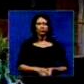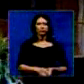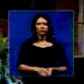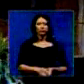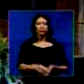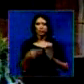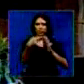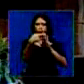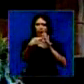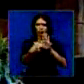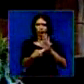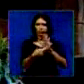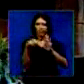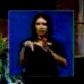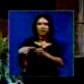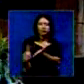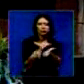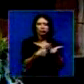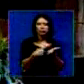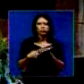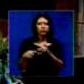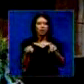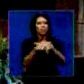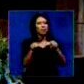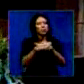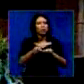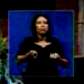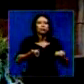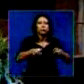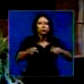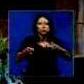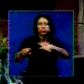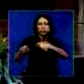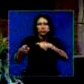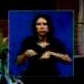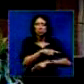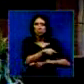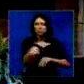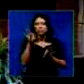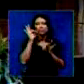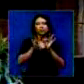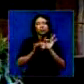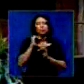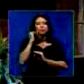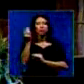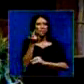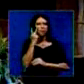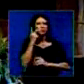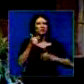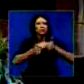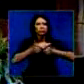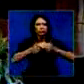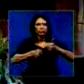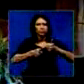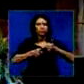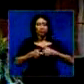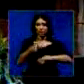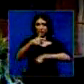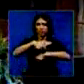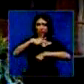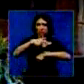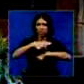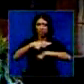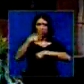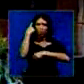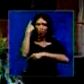Las reglas de este debate también han sido acordadas por las partes y son simples, las vamos a repasar. El tiempo